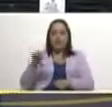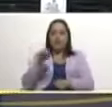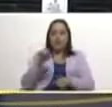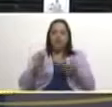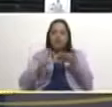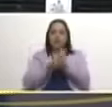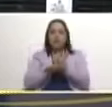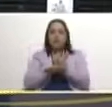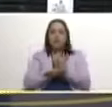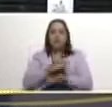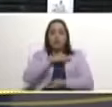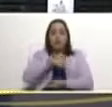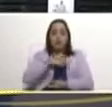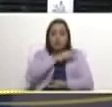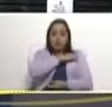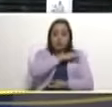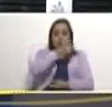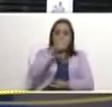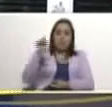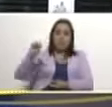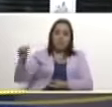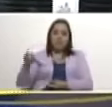refiriéndose a nuestro general: